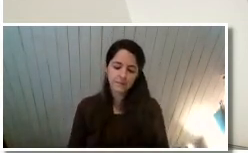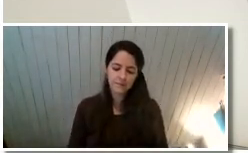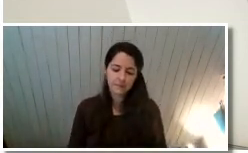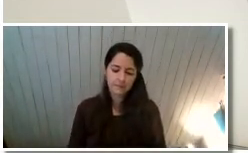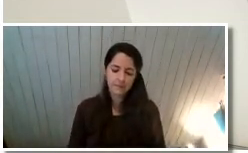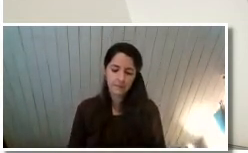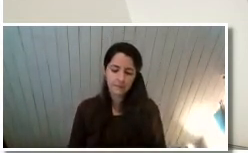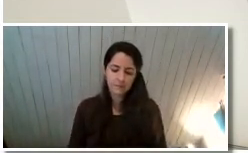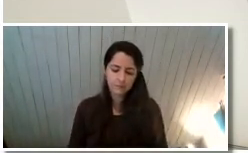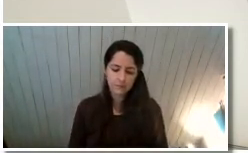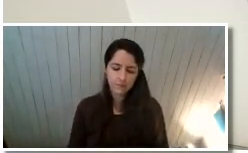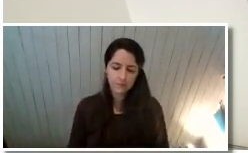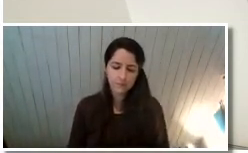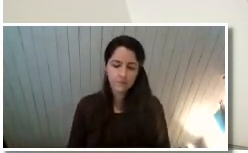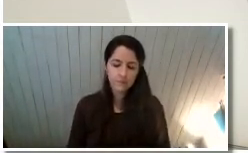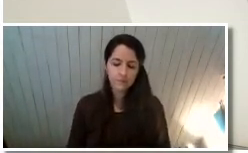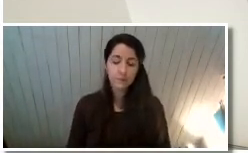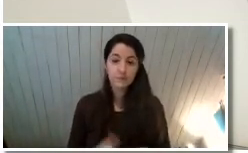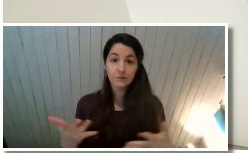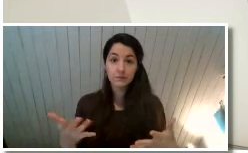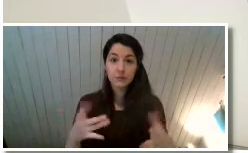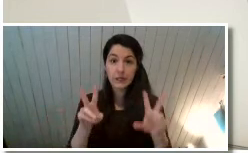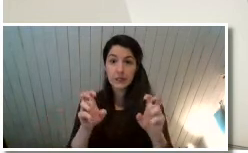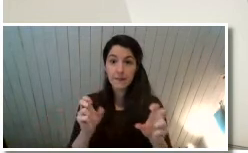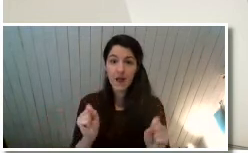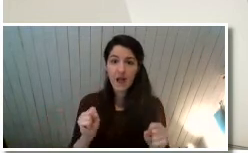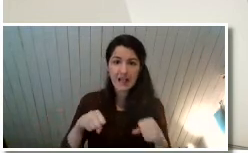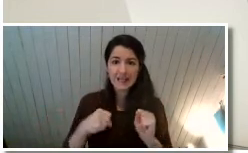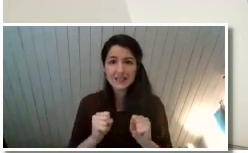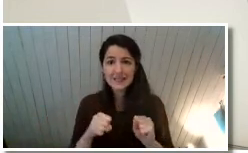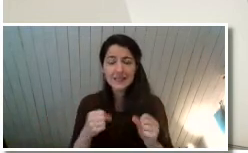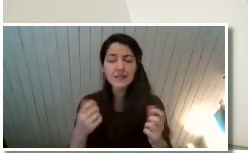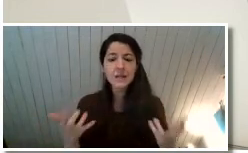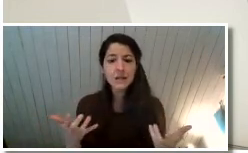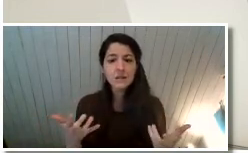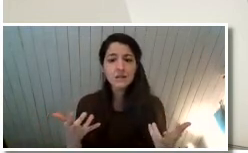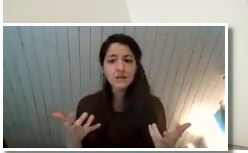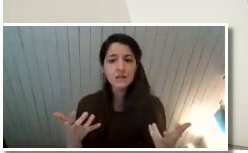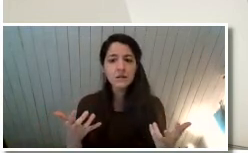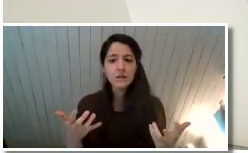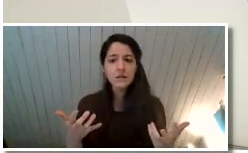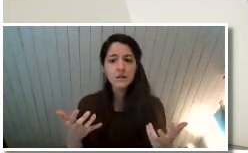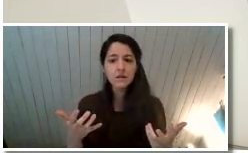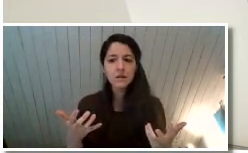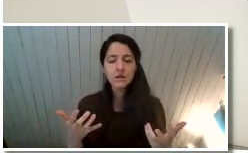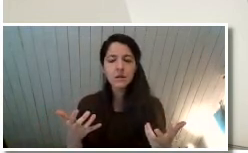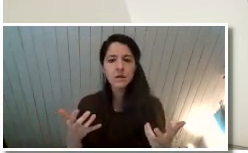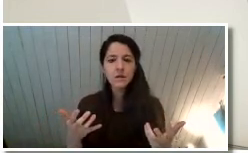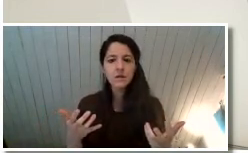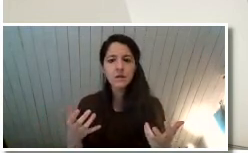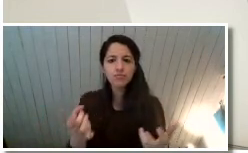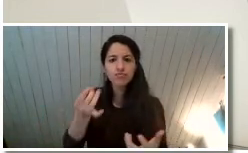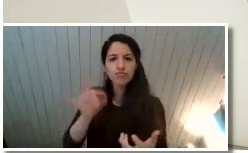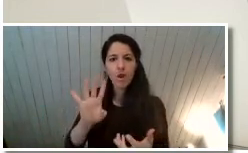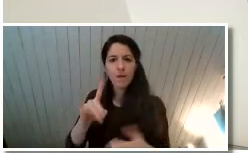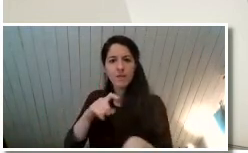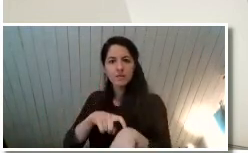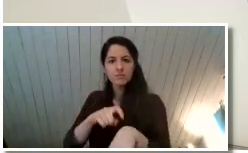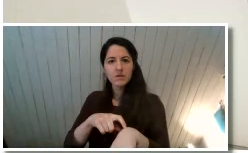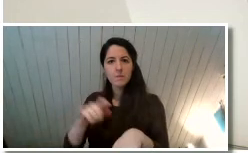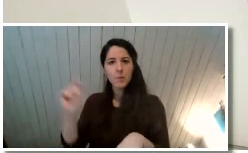Para combatir el estrés no estamos hablando solamente de tomar tiempos de recreo, no